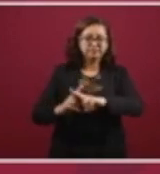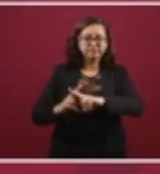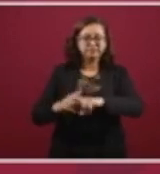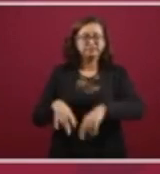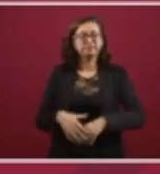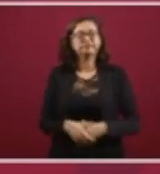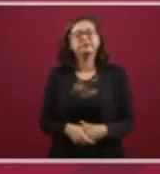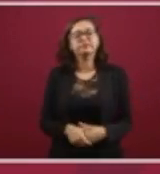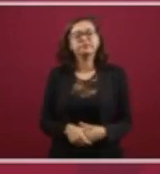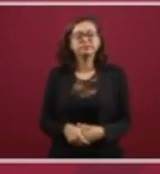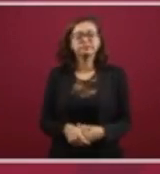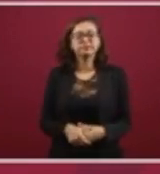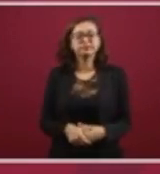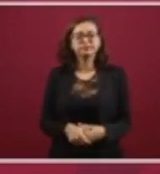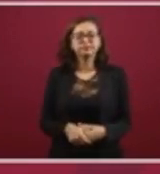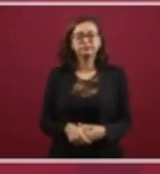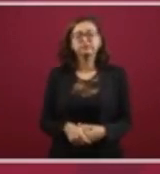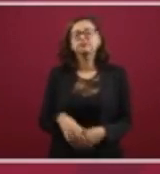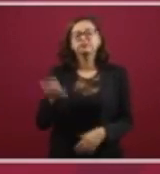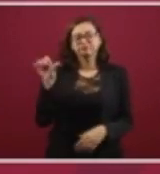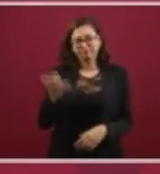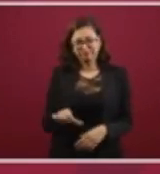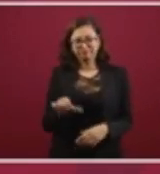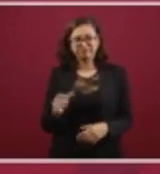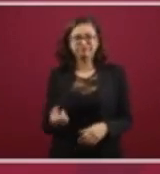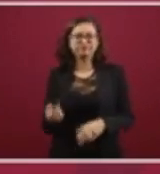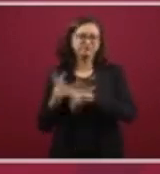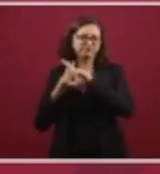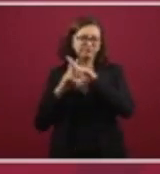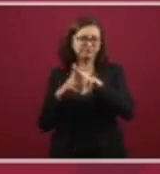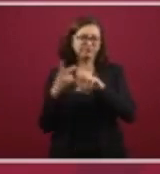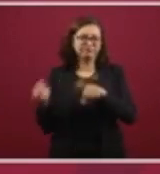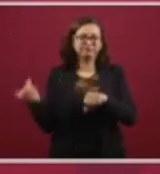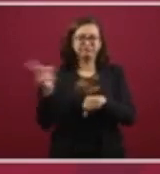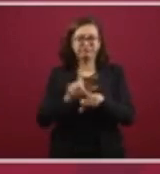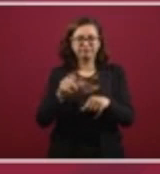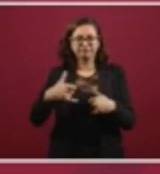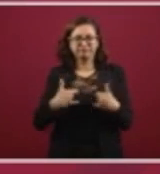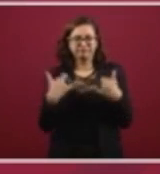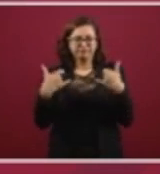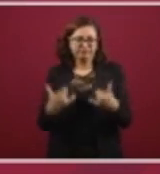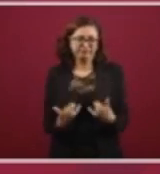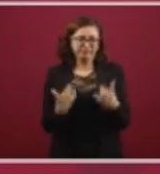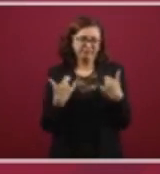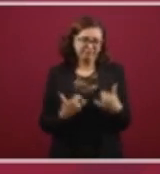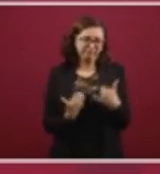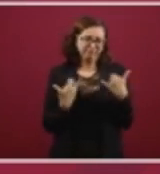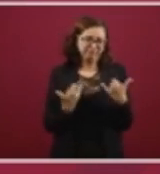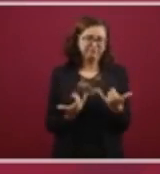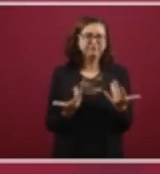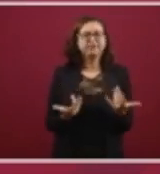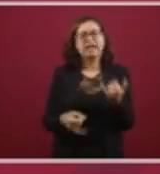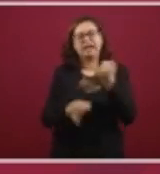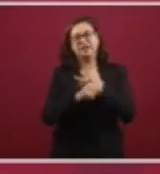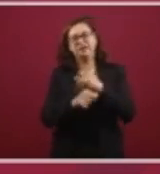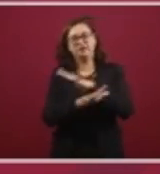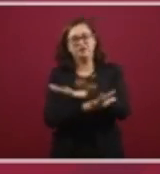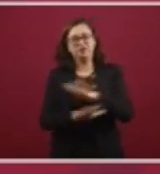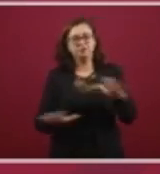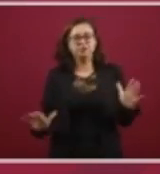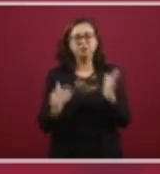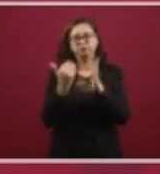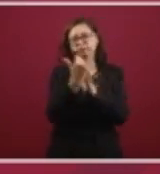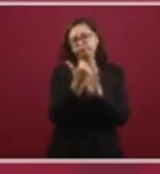conmemora, se celebra el Día de la Juventud y se va a presentar un informe de lo que se está